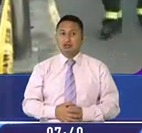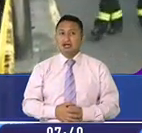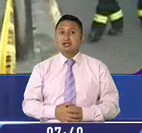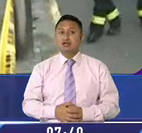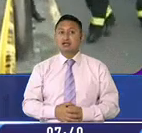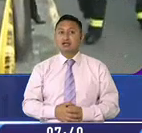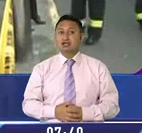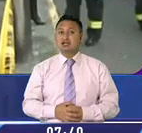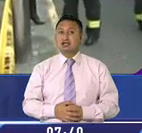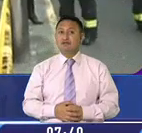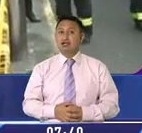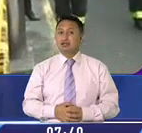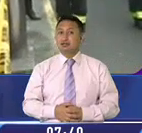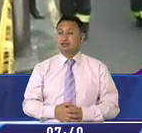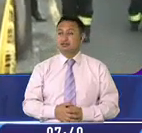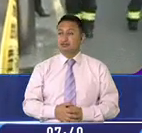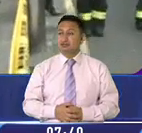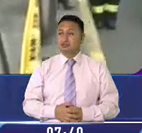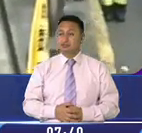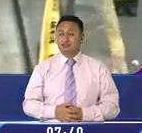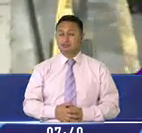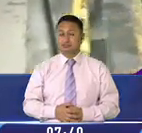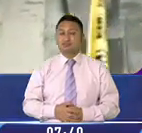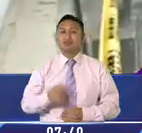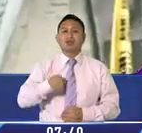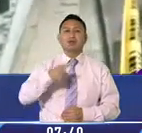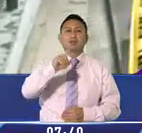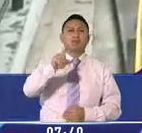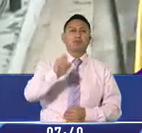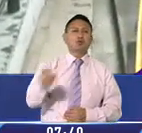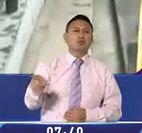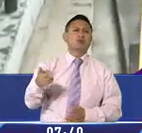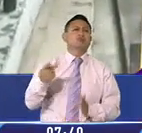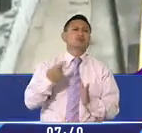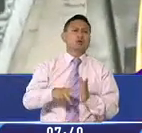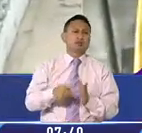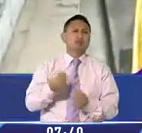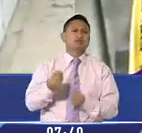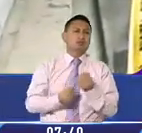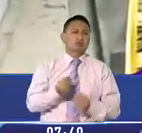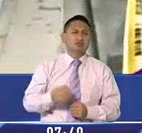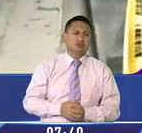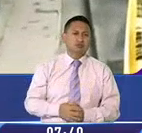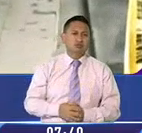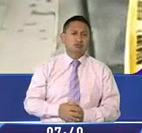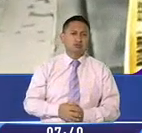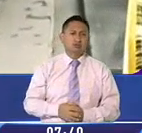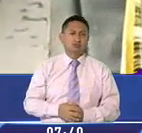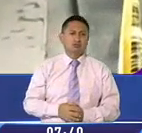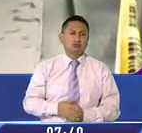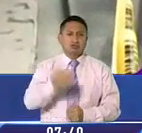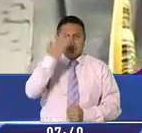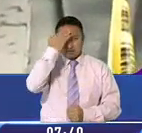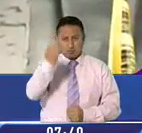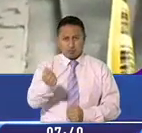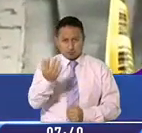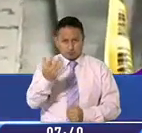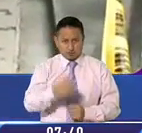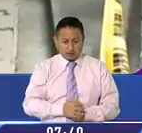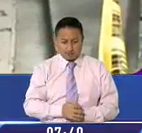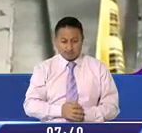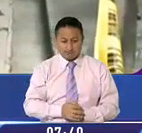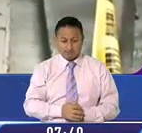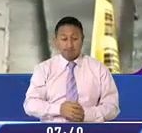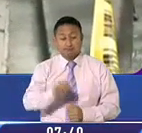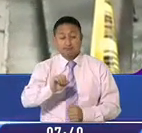Buenos días, ¿cómo Buenos está? Días. Coménteme acerca del procedimiento, ¿a qué hora se produjo el accidente? Buenos días. Se trata de